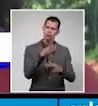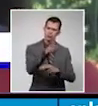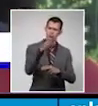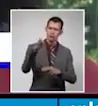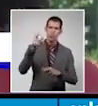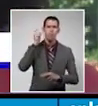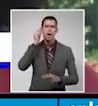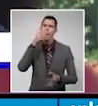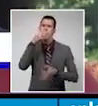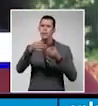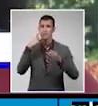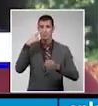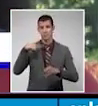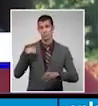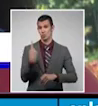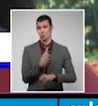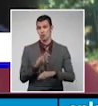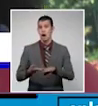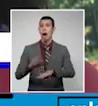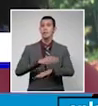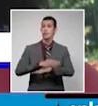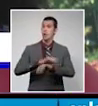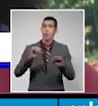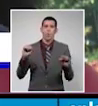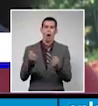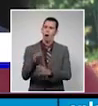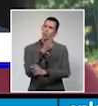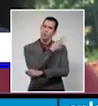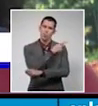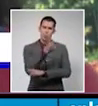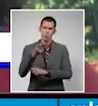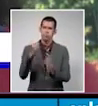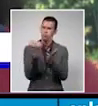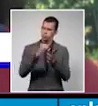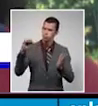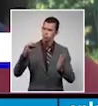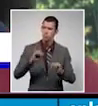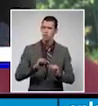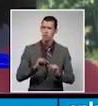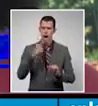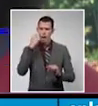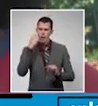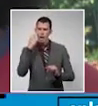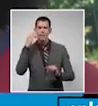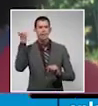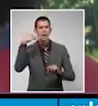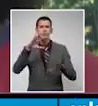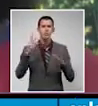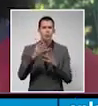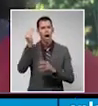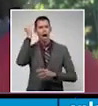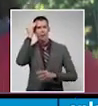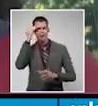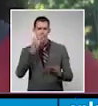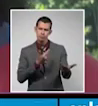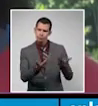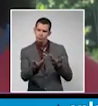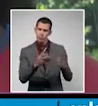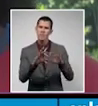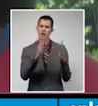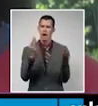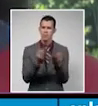las visitamos, conversamos con ellas, vimos cuáles eran sus principales necesidades para llegarle